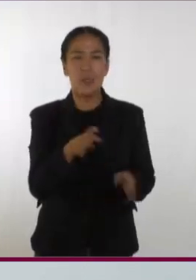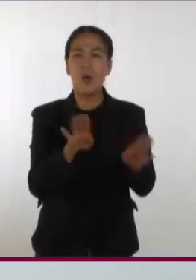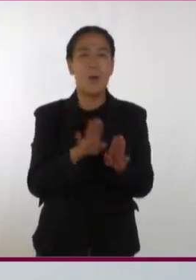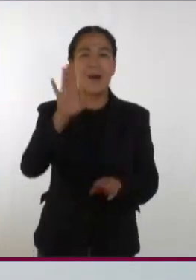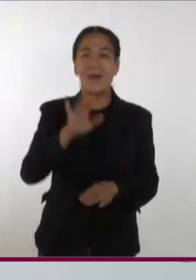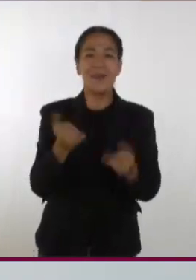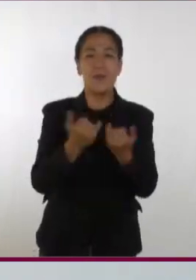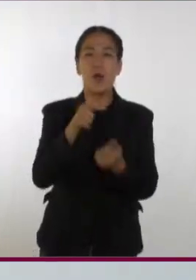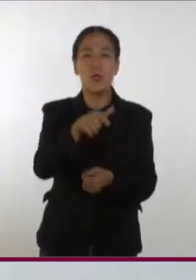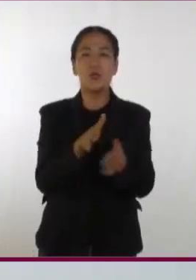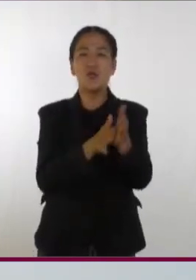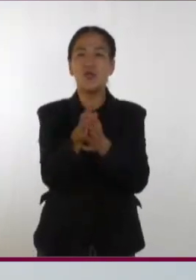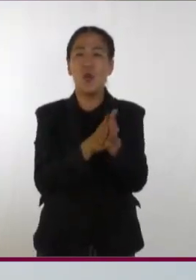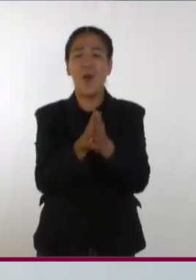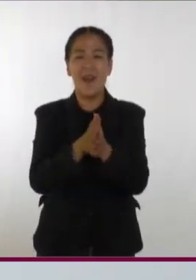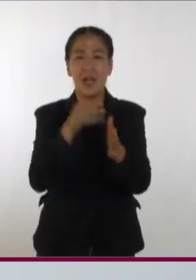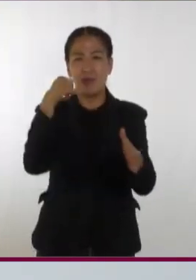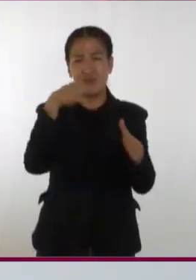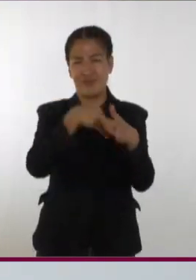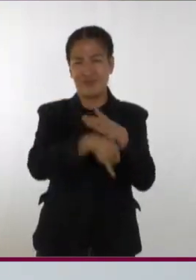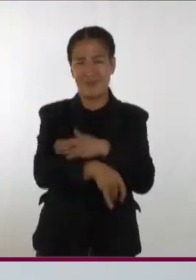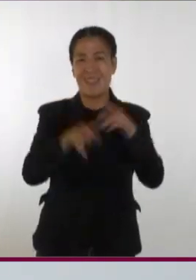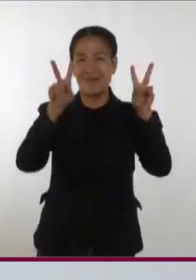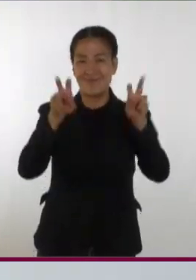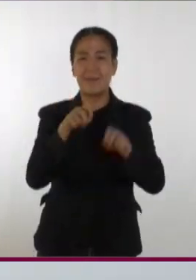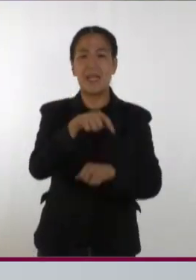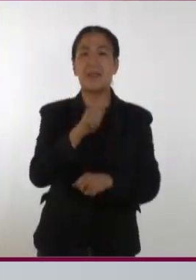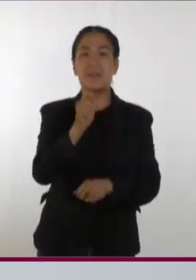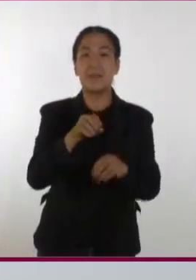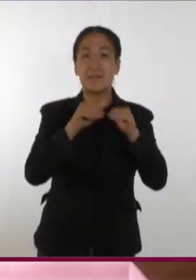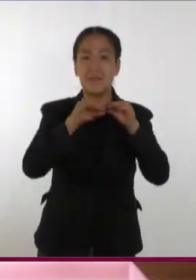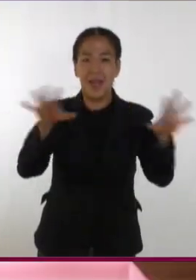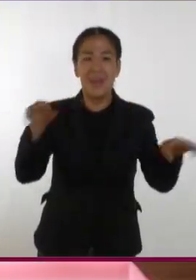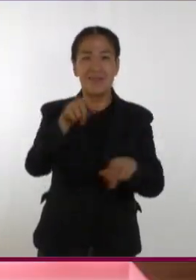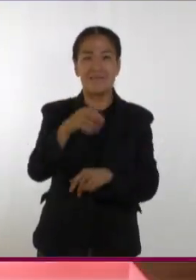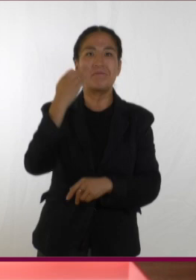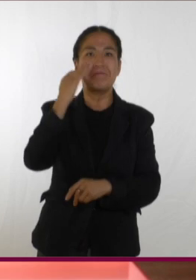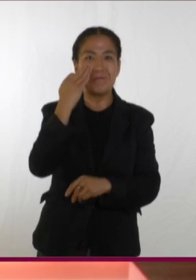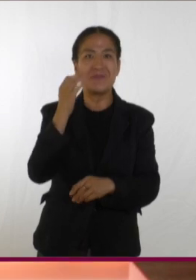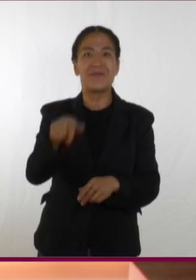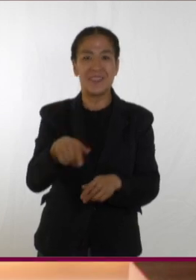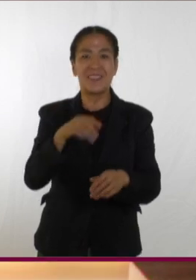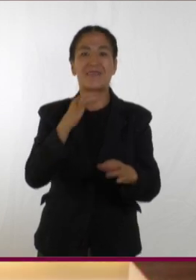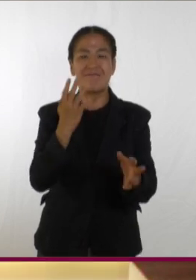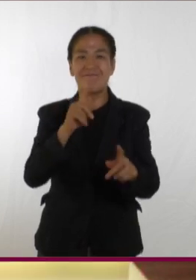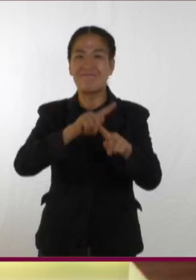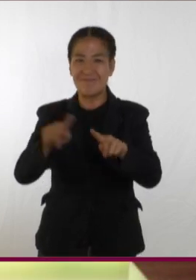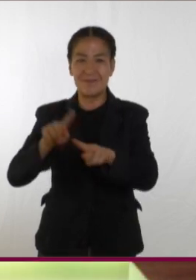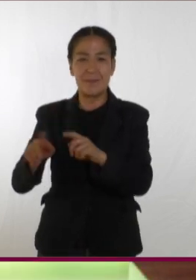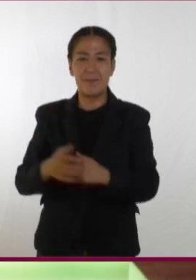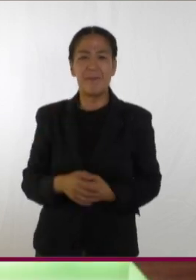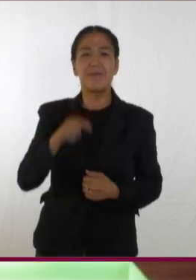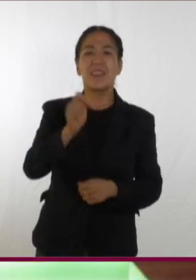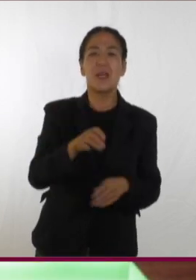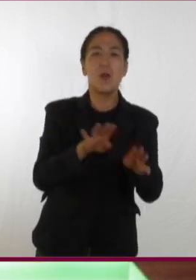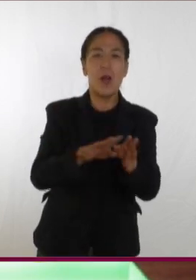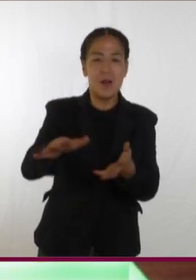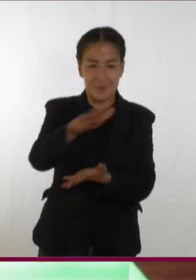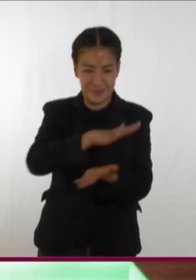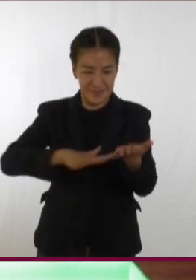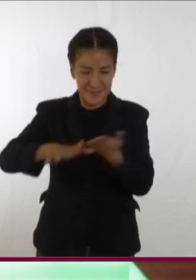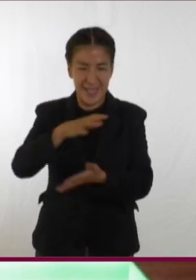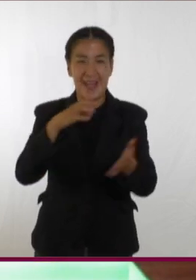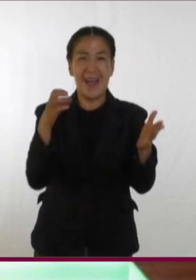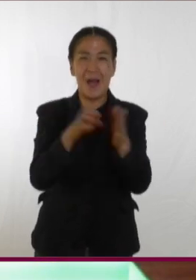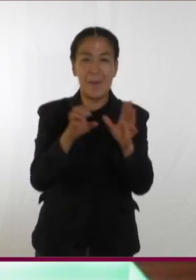Elemental. Este acertijo es muy parecido al acertijo del chocolate infinito, que por cierto se hizo viral en las redes sociales, ¿eh?